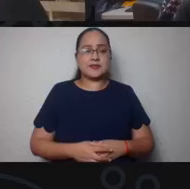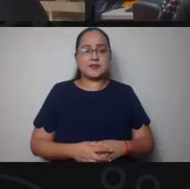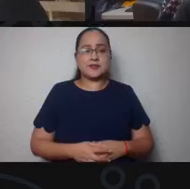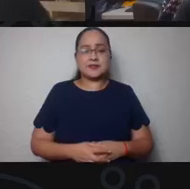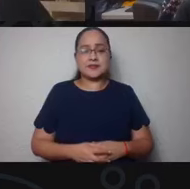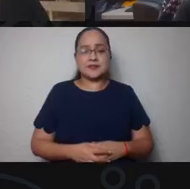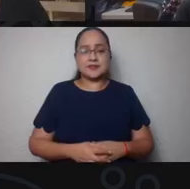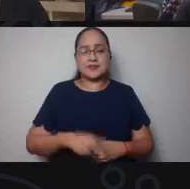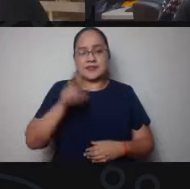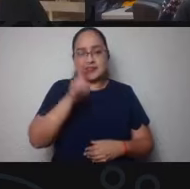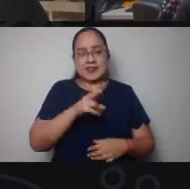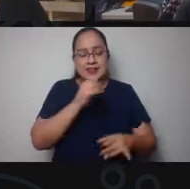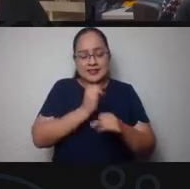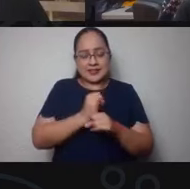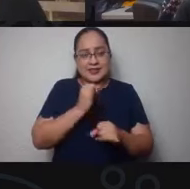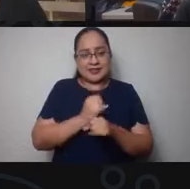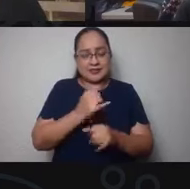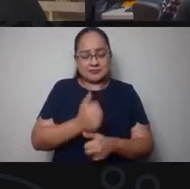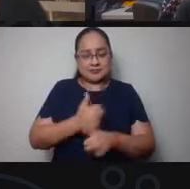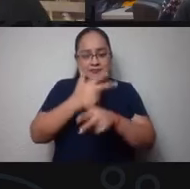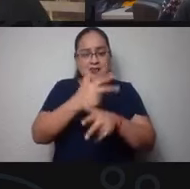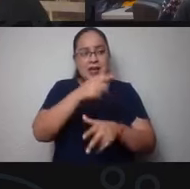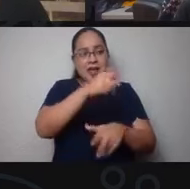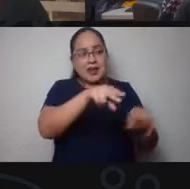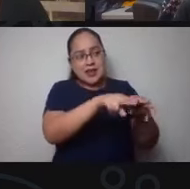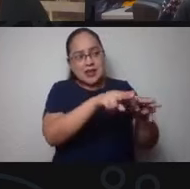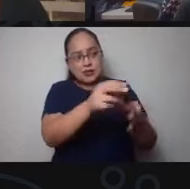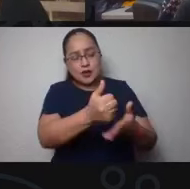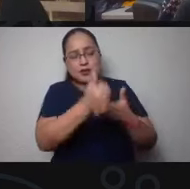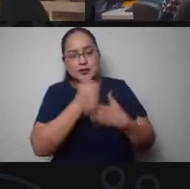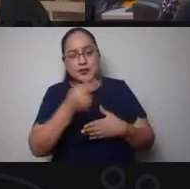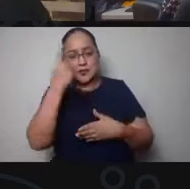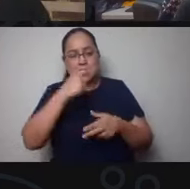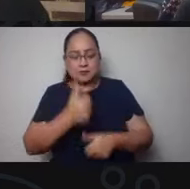en línea y ya nada más que ahí el nieto, la nieta les ayuden